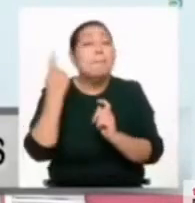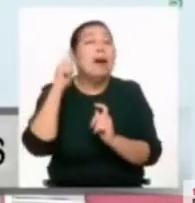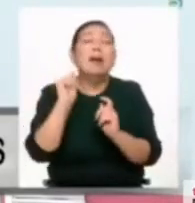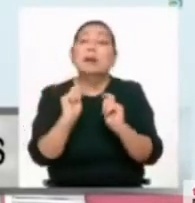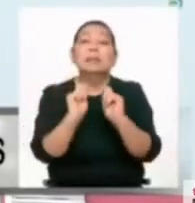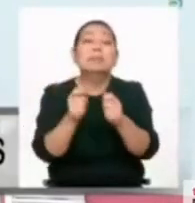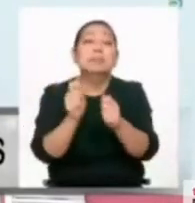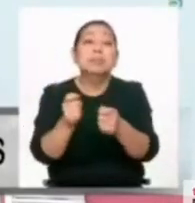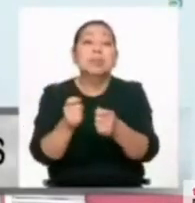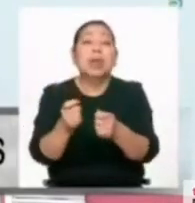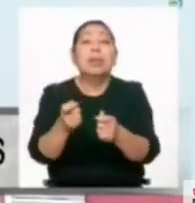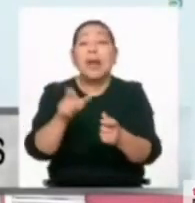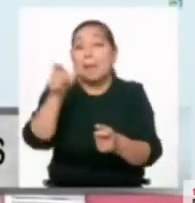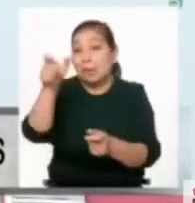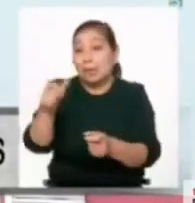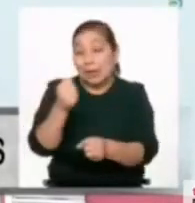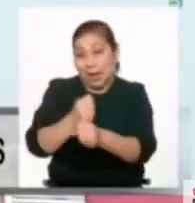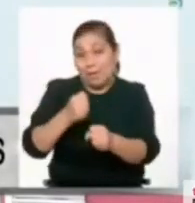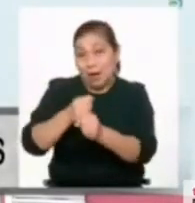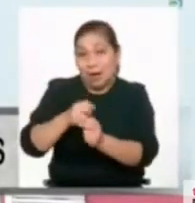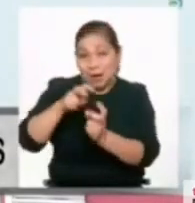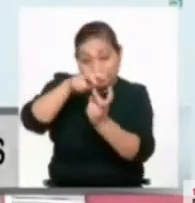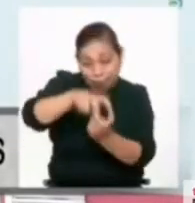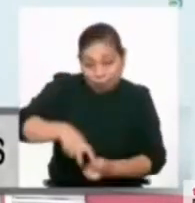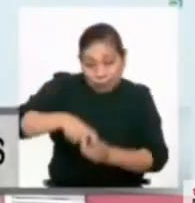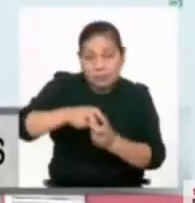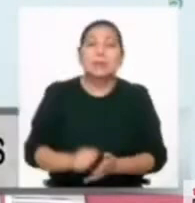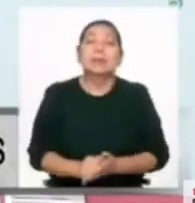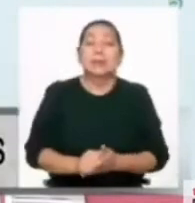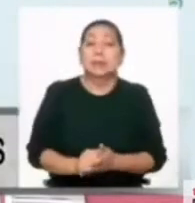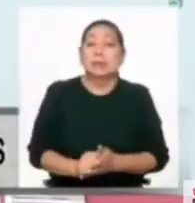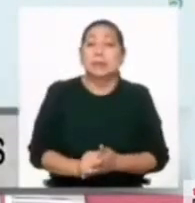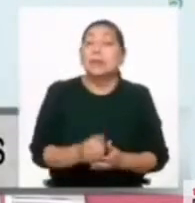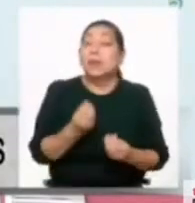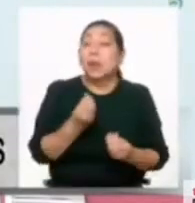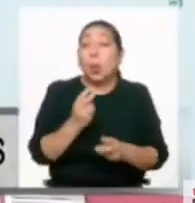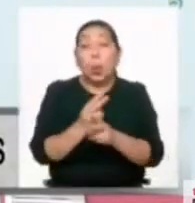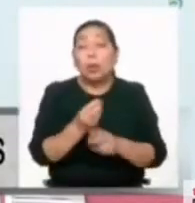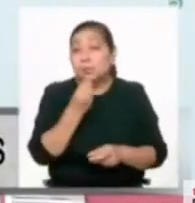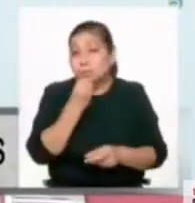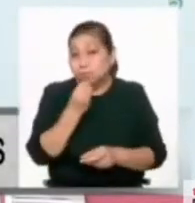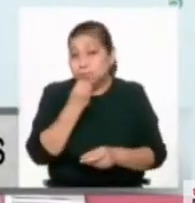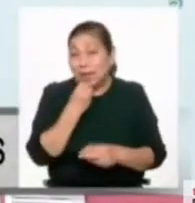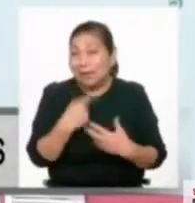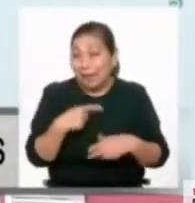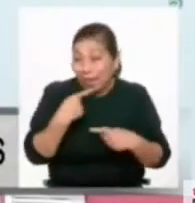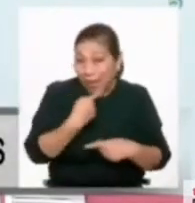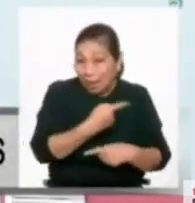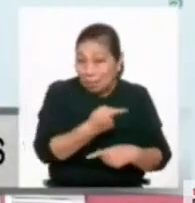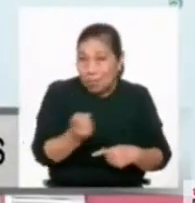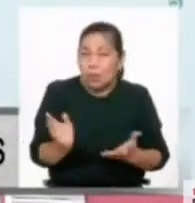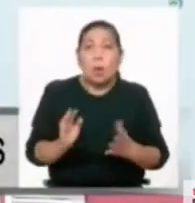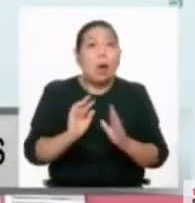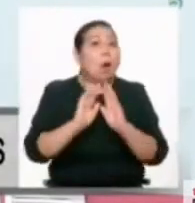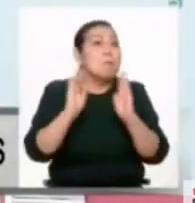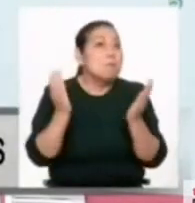distribuirlo también entre los agricultores. La inseguridad alimentaria ahora, como se ha mencionado,